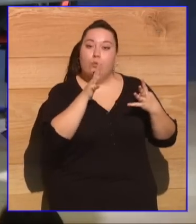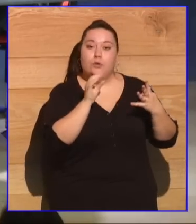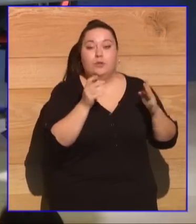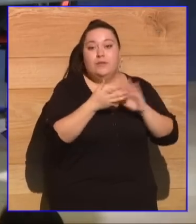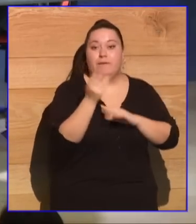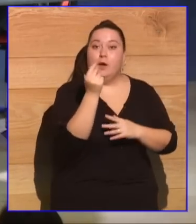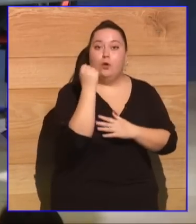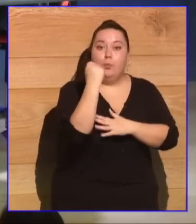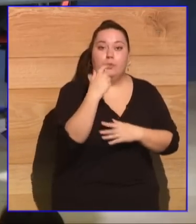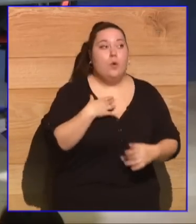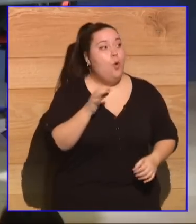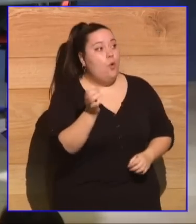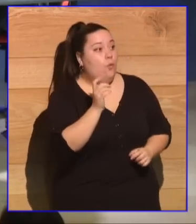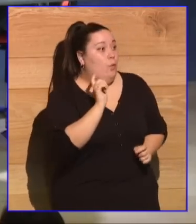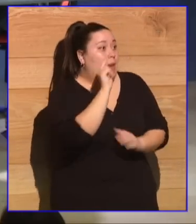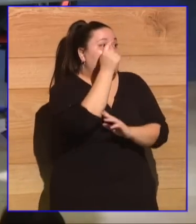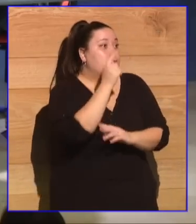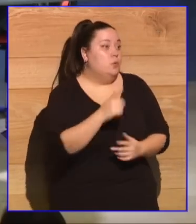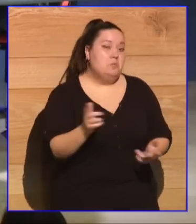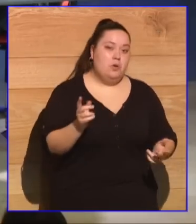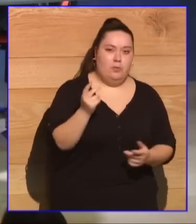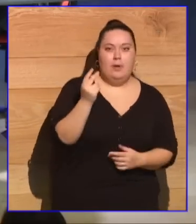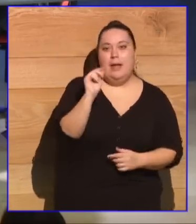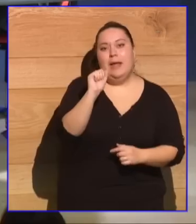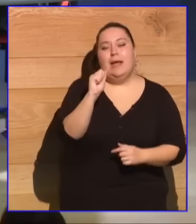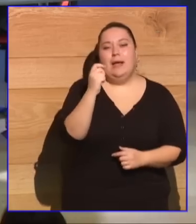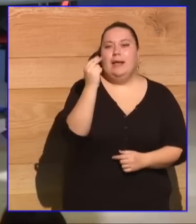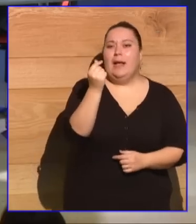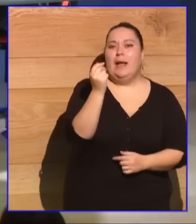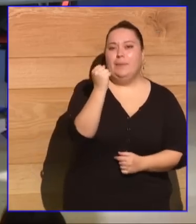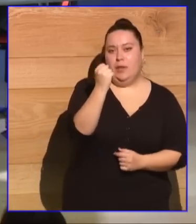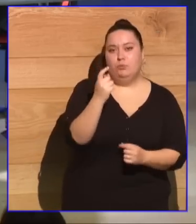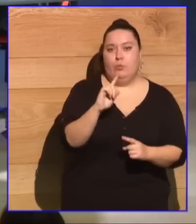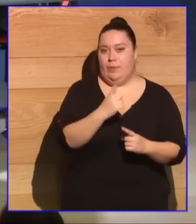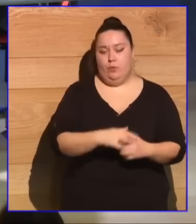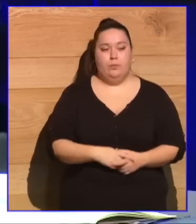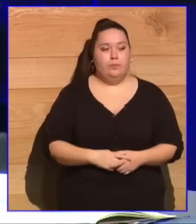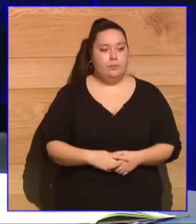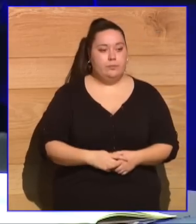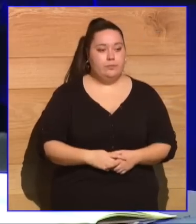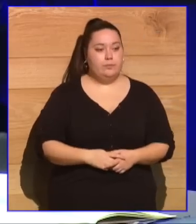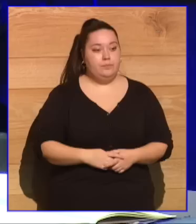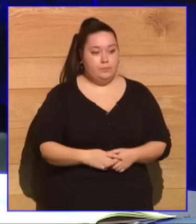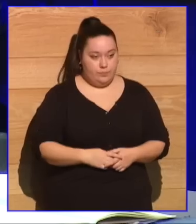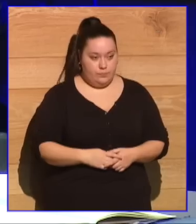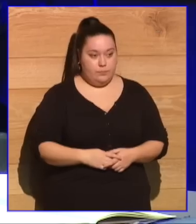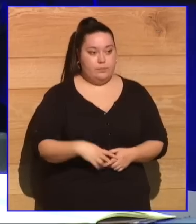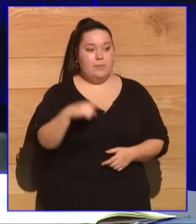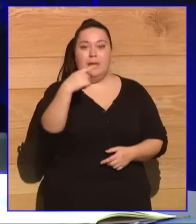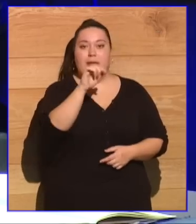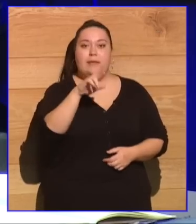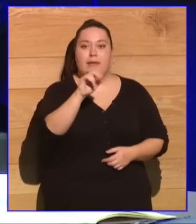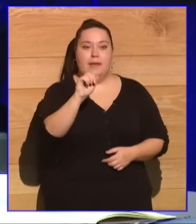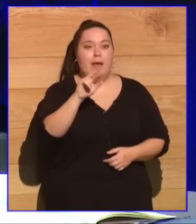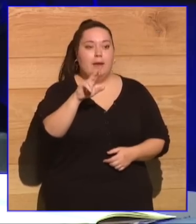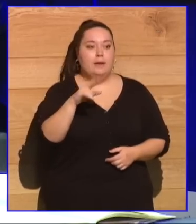bueno, claro, es O que el éxito, bueno, ahí No, habría a lo no, mejor, el capitalismo antes. bueno, a la vez tienes a Gerald Scarfe, que es un brillantísimo voy